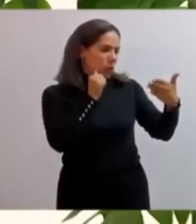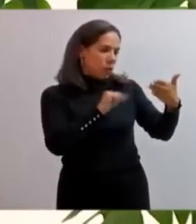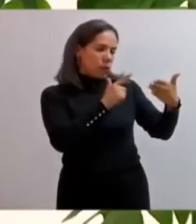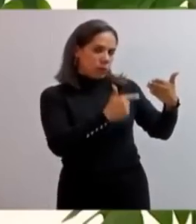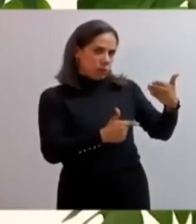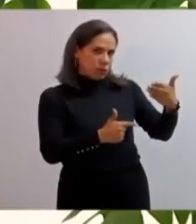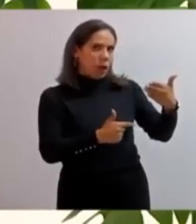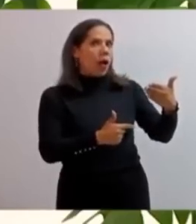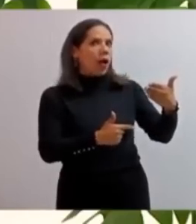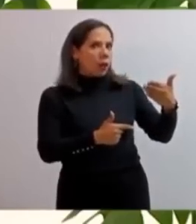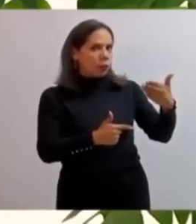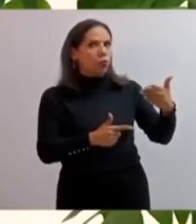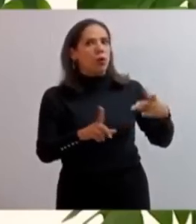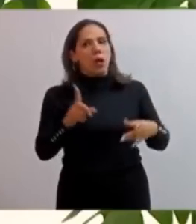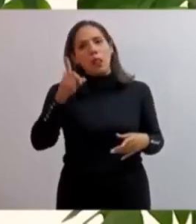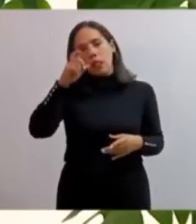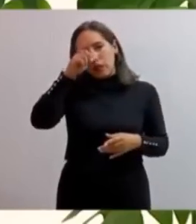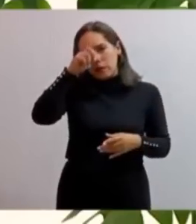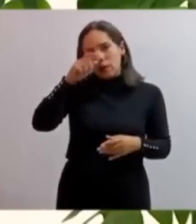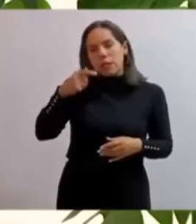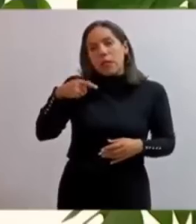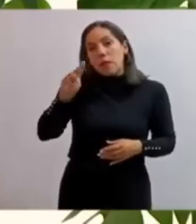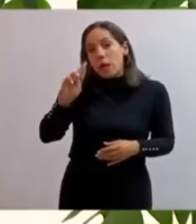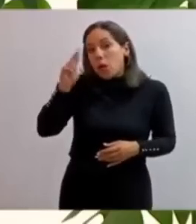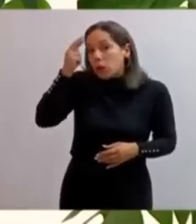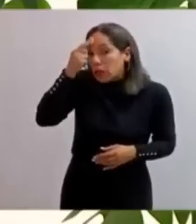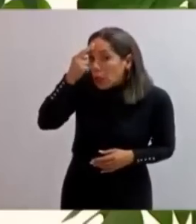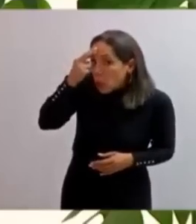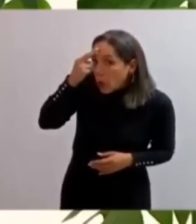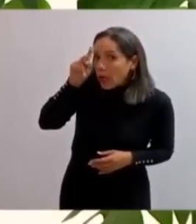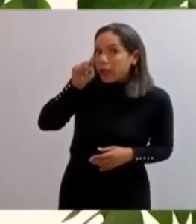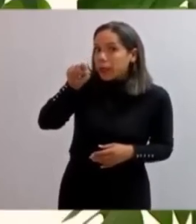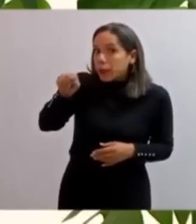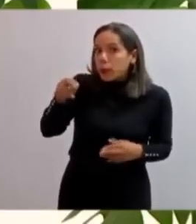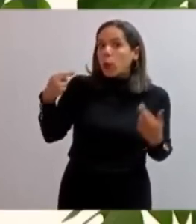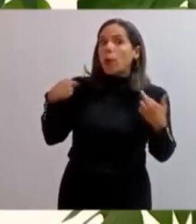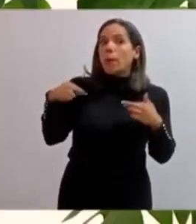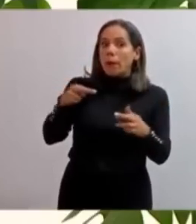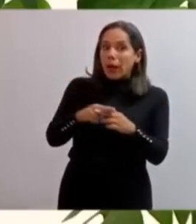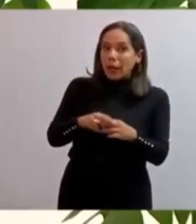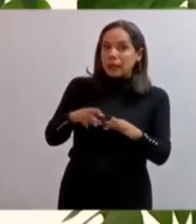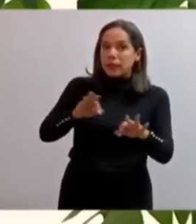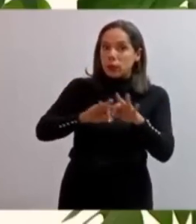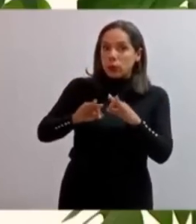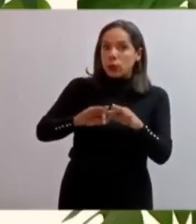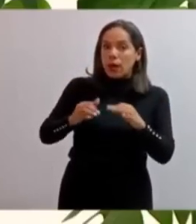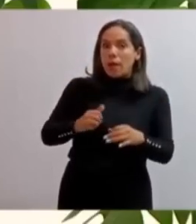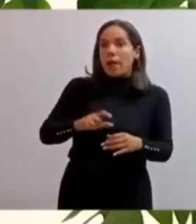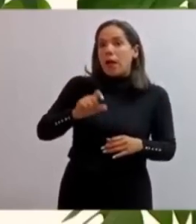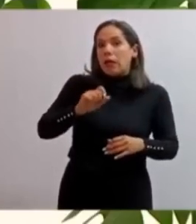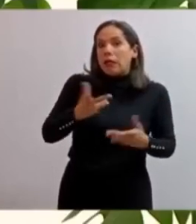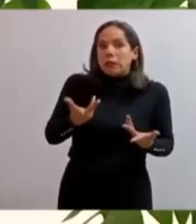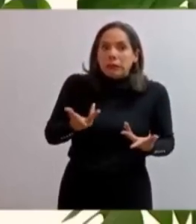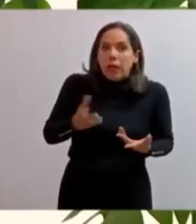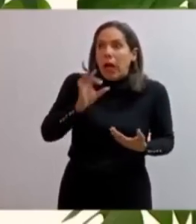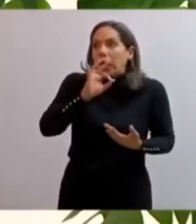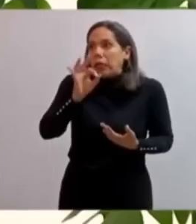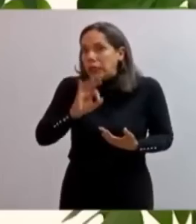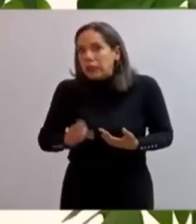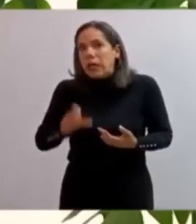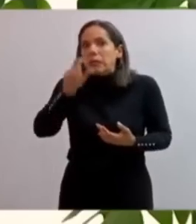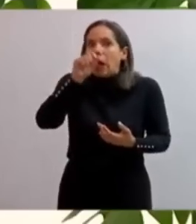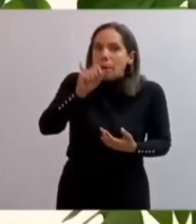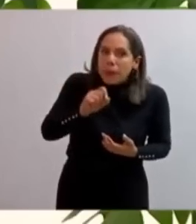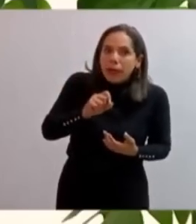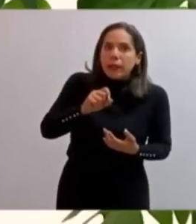replantear, cuando esto se hace con 20 o con 40 o con más estudiantes, ¿qué problemas enfrenta el docente?